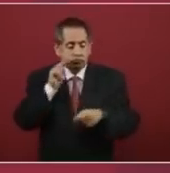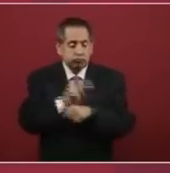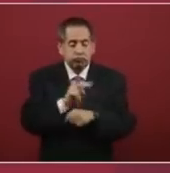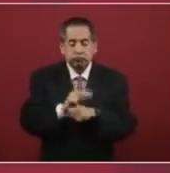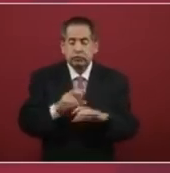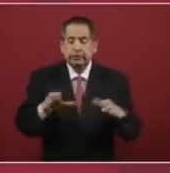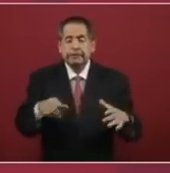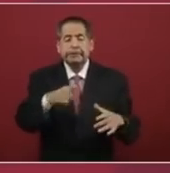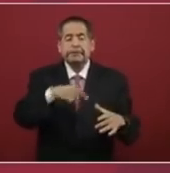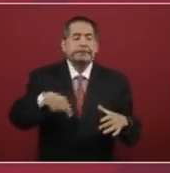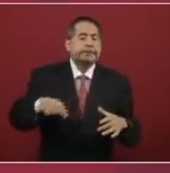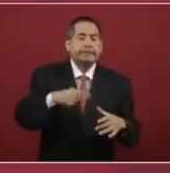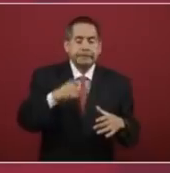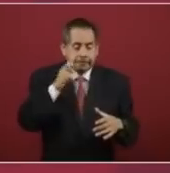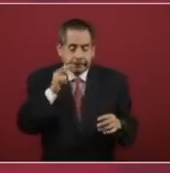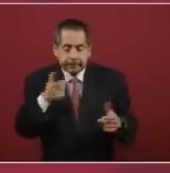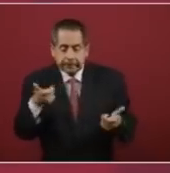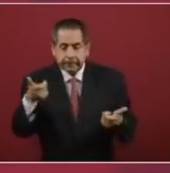para que